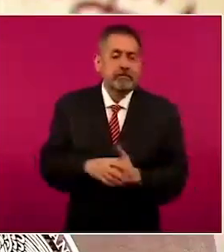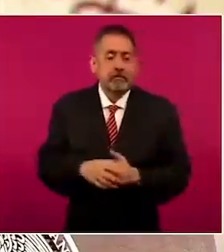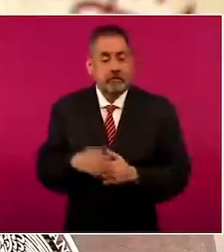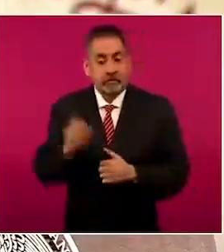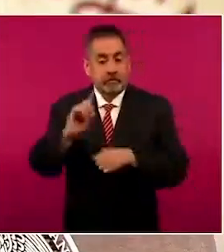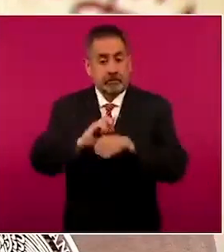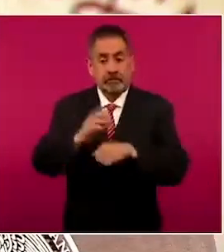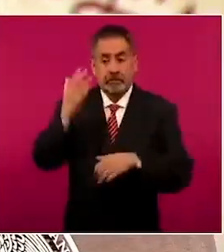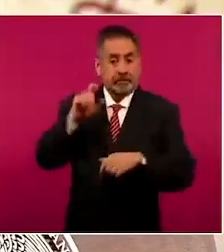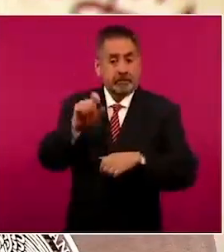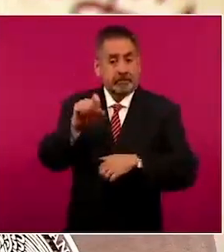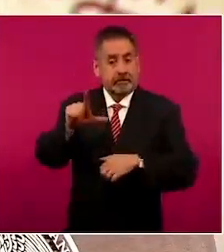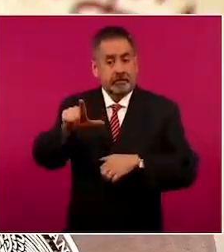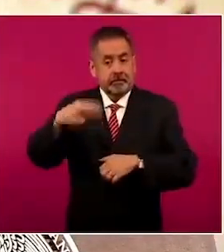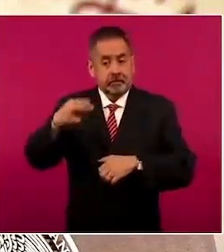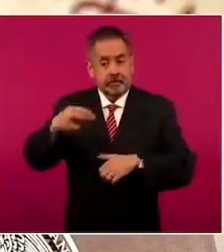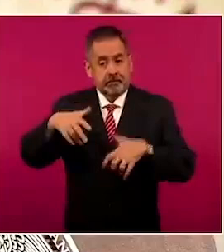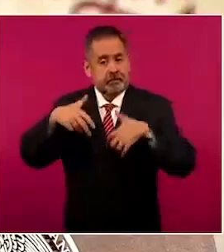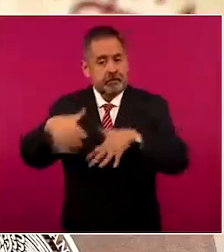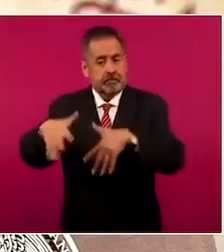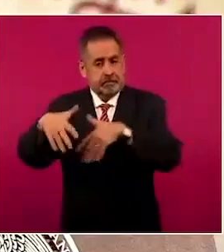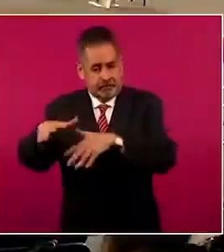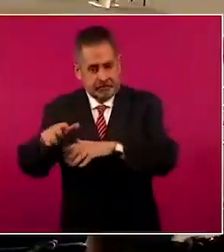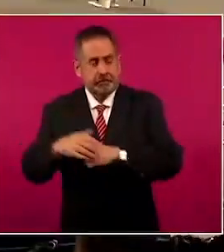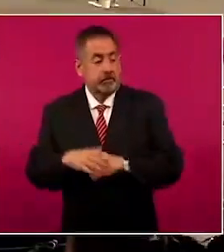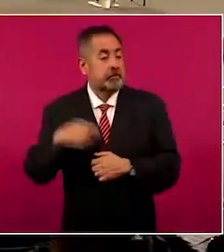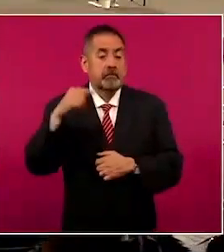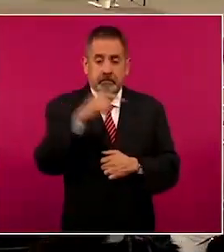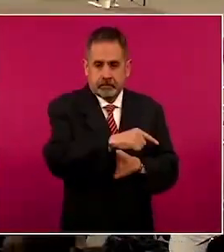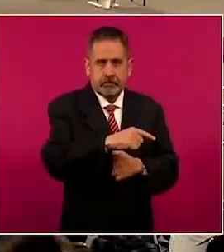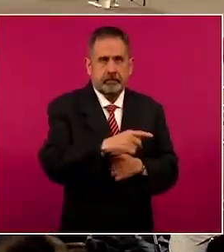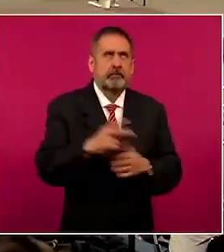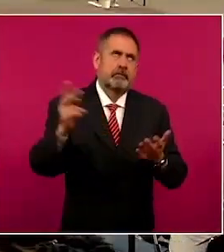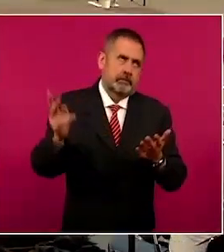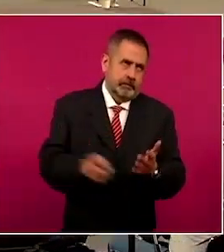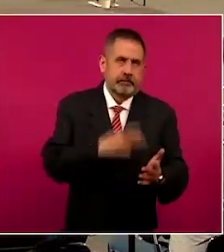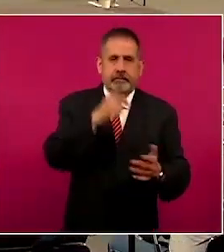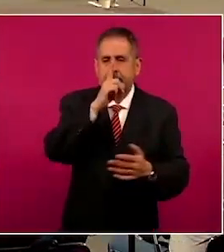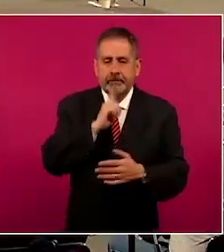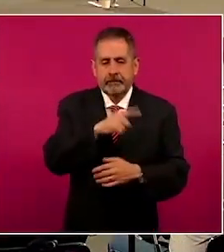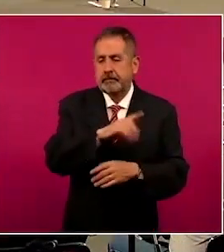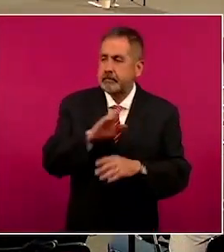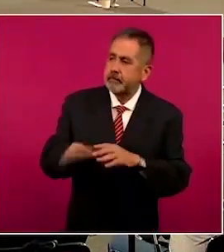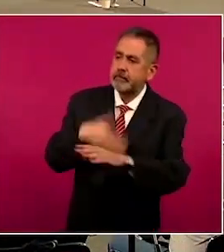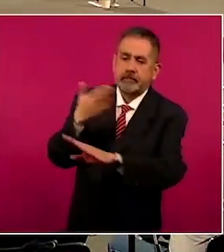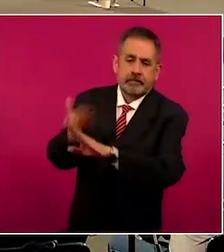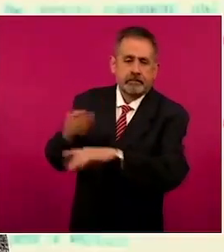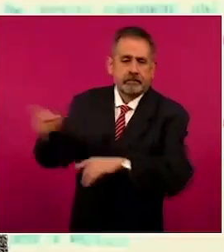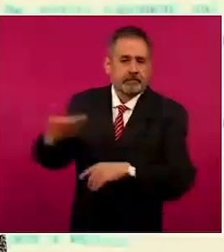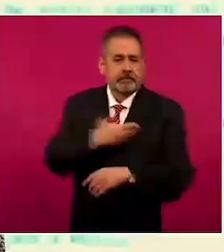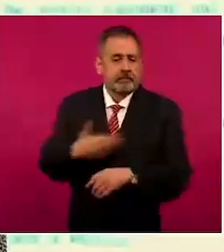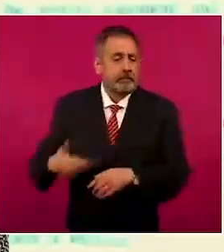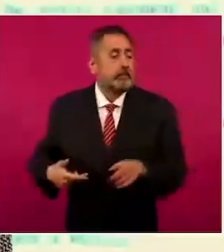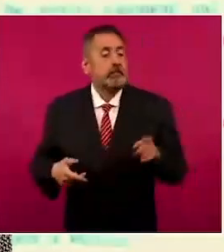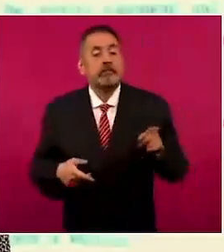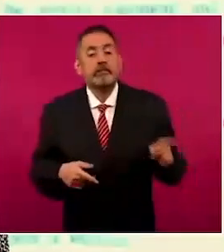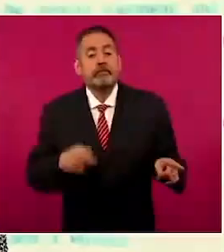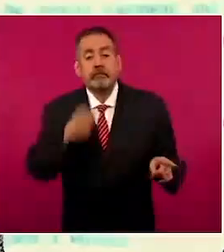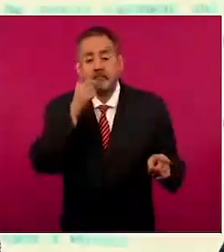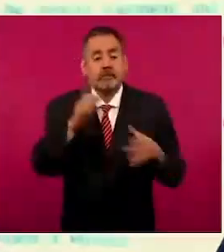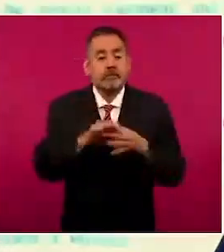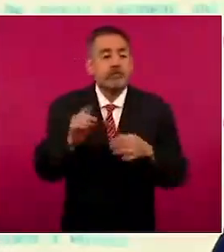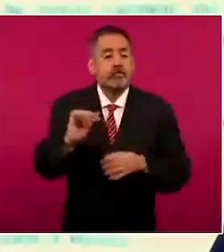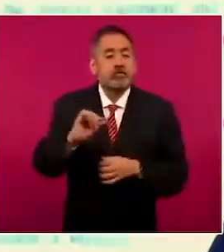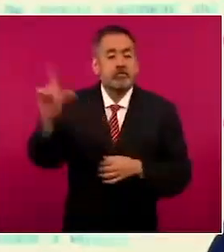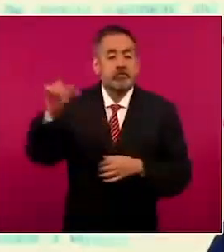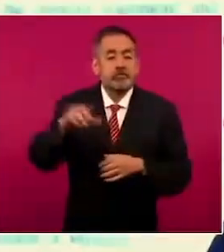de noviembre empezó a circular Una mentira más para pegarle al presidente de la república que supuestamente un